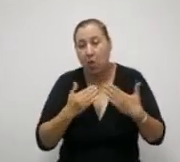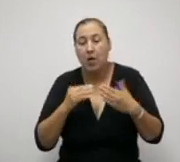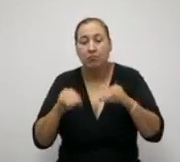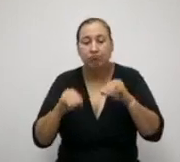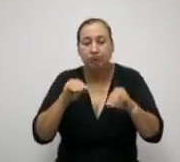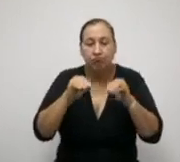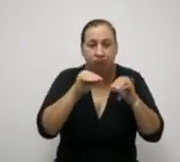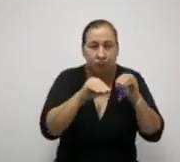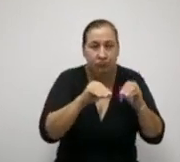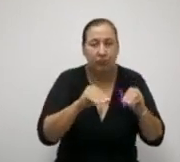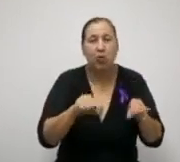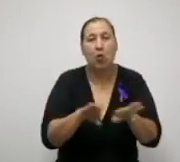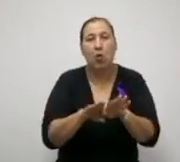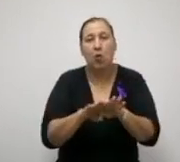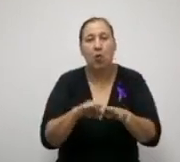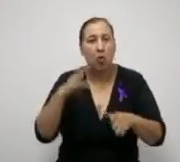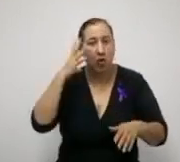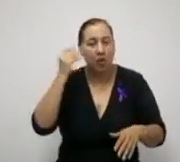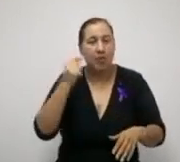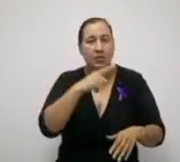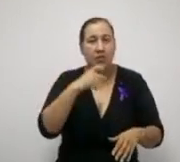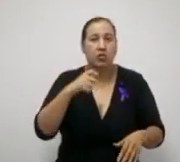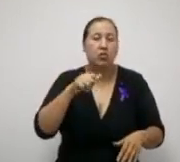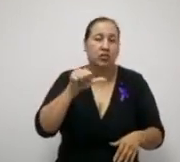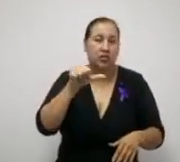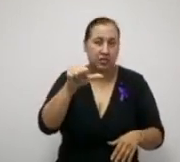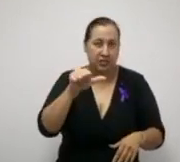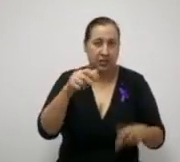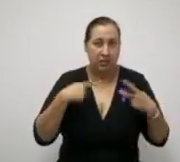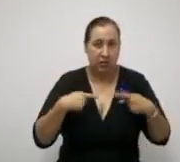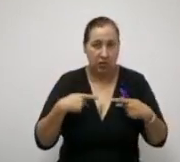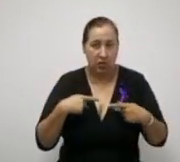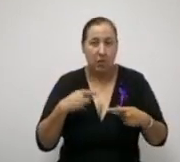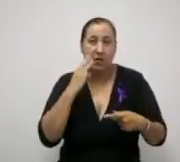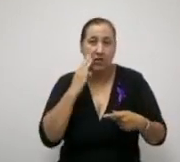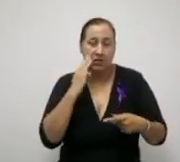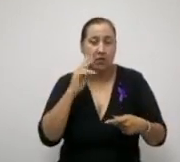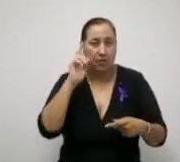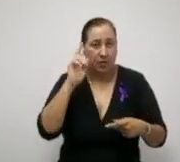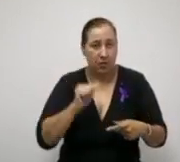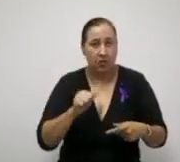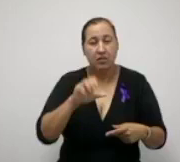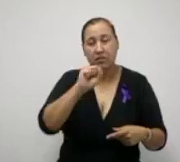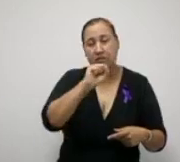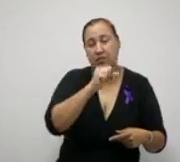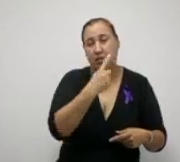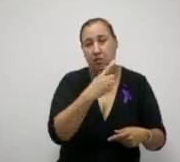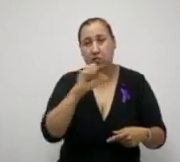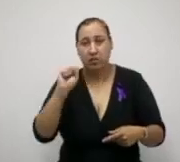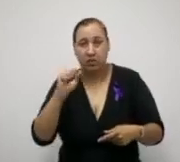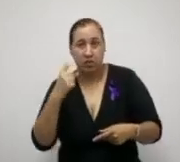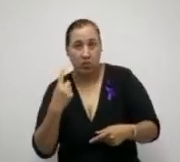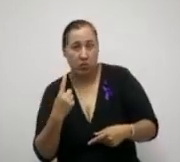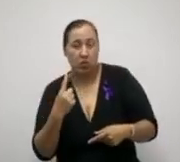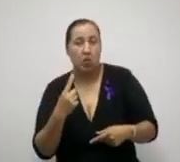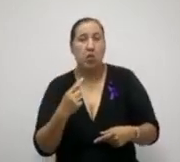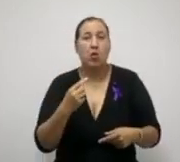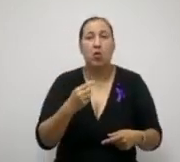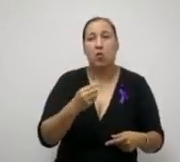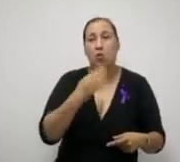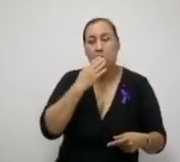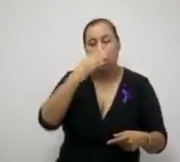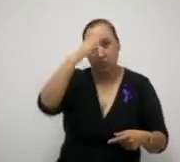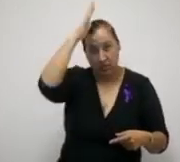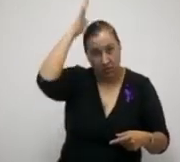siguiente orden: Colima con 116 casos, Manzanillo y Villa de Álvarez con 61, Cuauhtémoc con